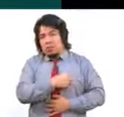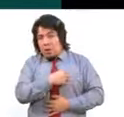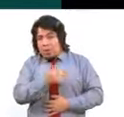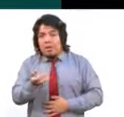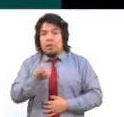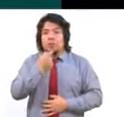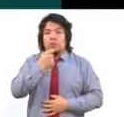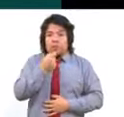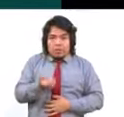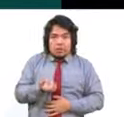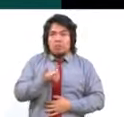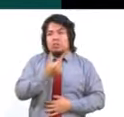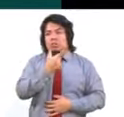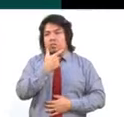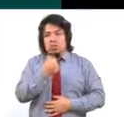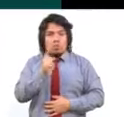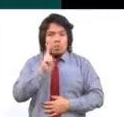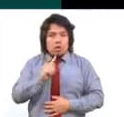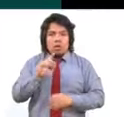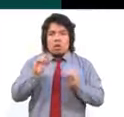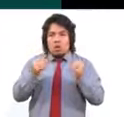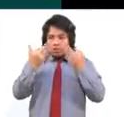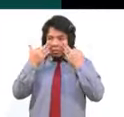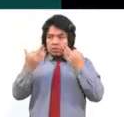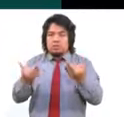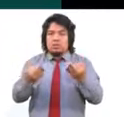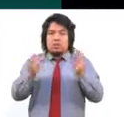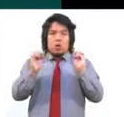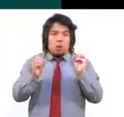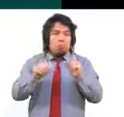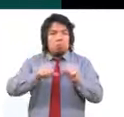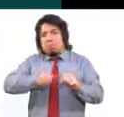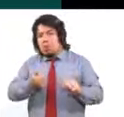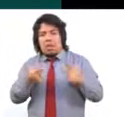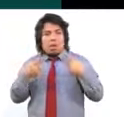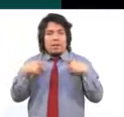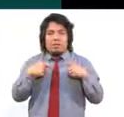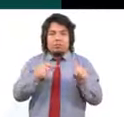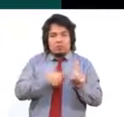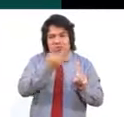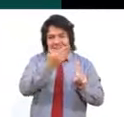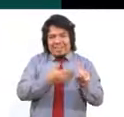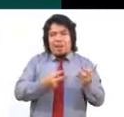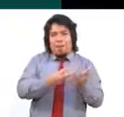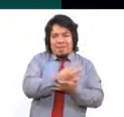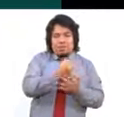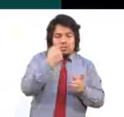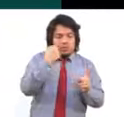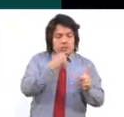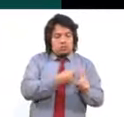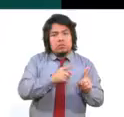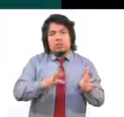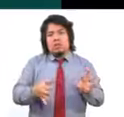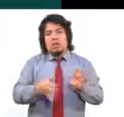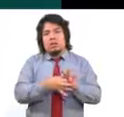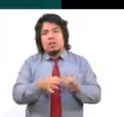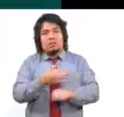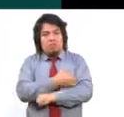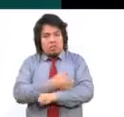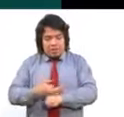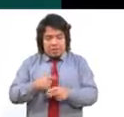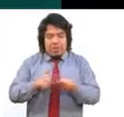o víctimas indirectas, testigos de hechos o cualquier otra persona con quien la víctima tenga relación familiar, afectiva,